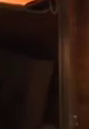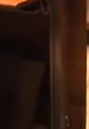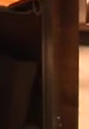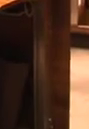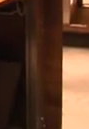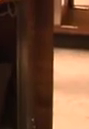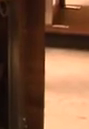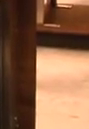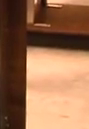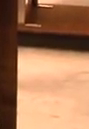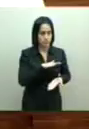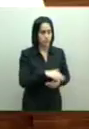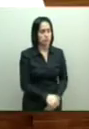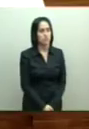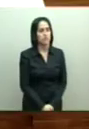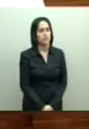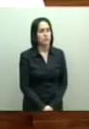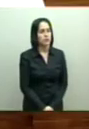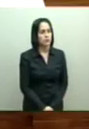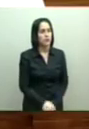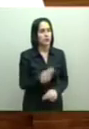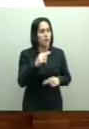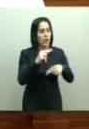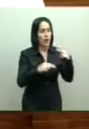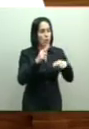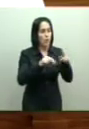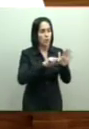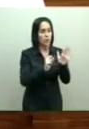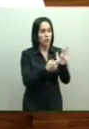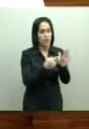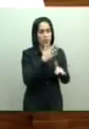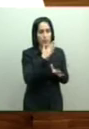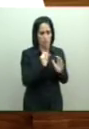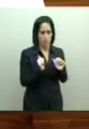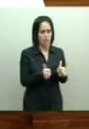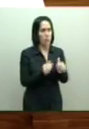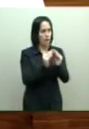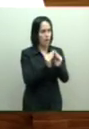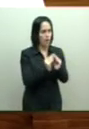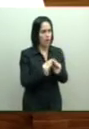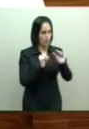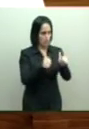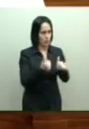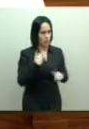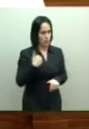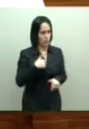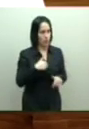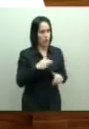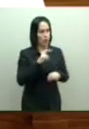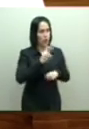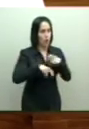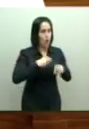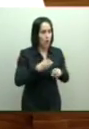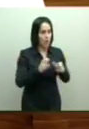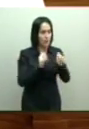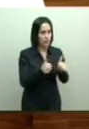con la que se encontró su gobierno. La totalidad de la obra se encuentra actualmente en ejecución. Las obras en marcha suponen más de